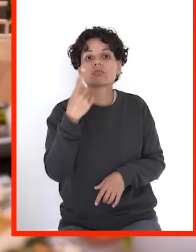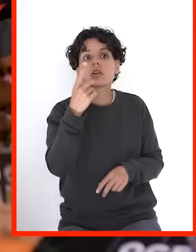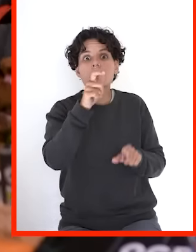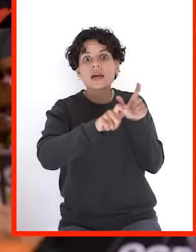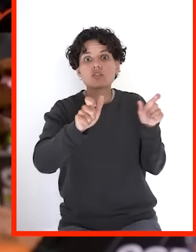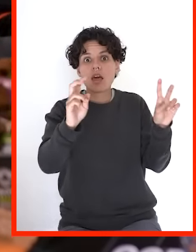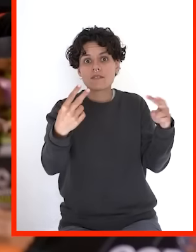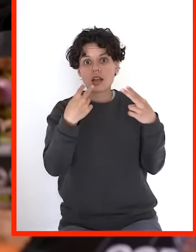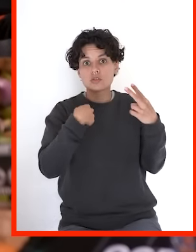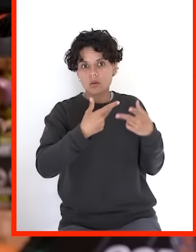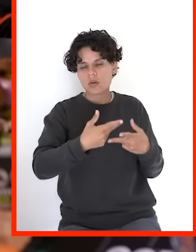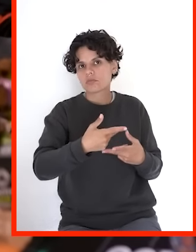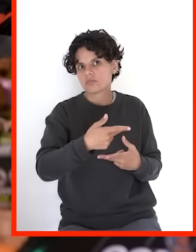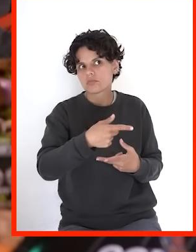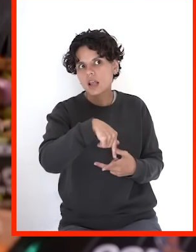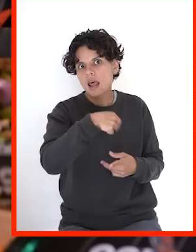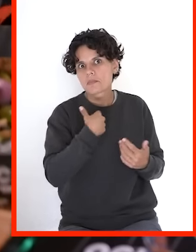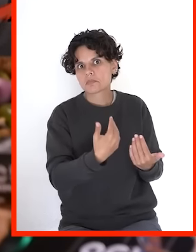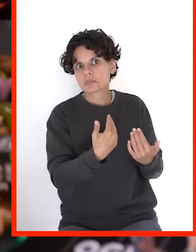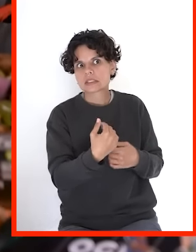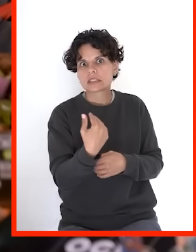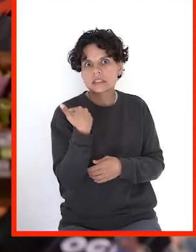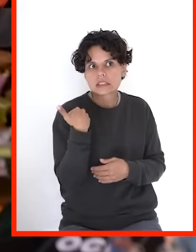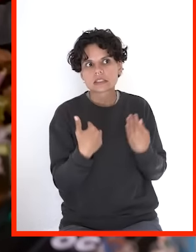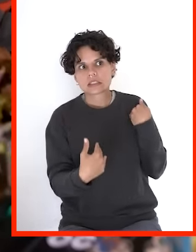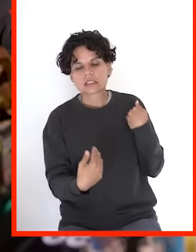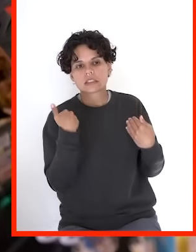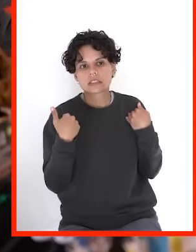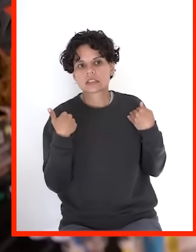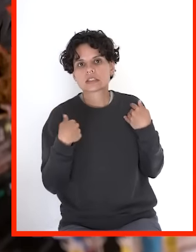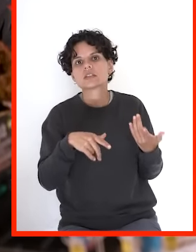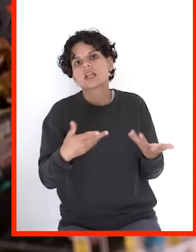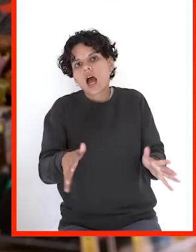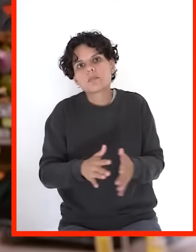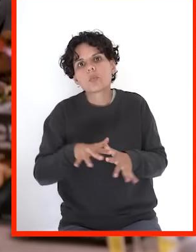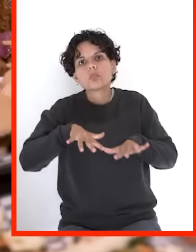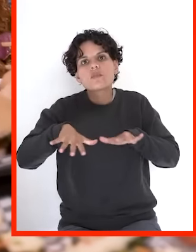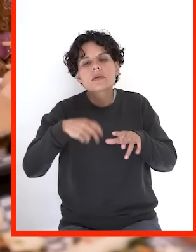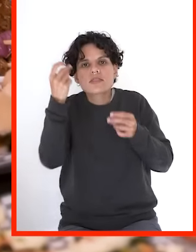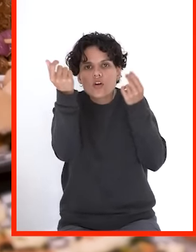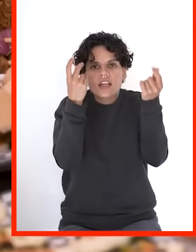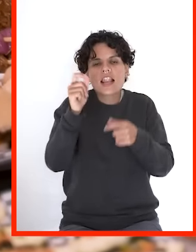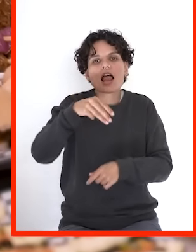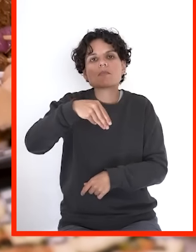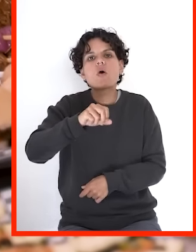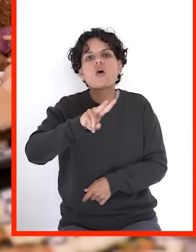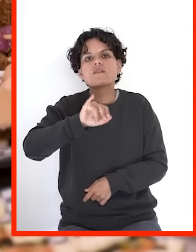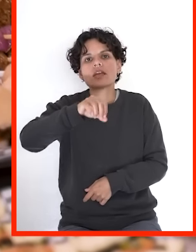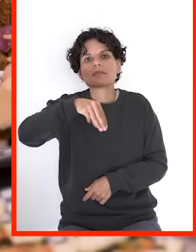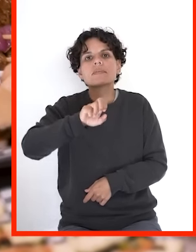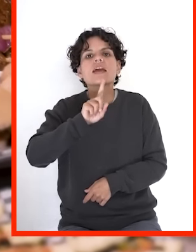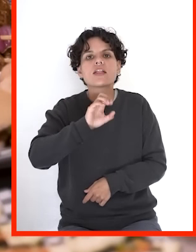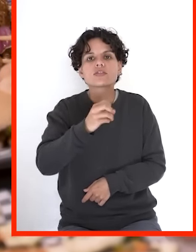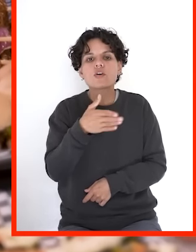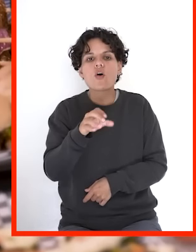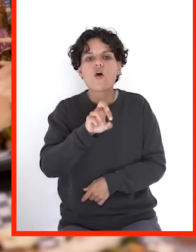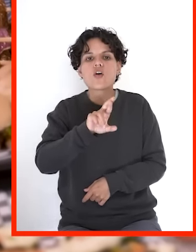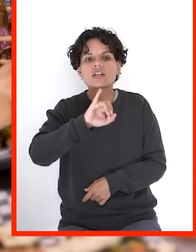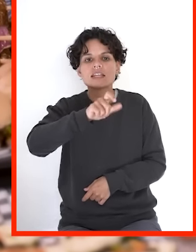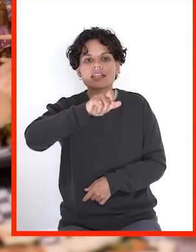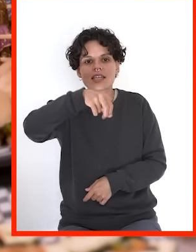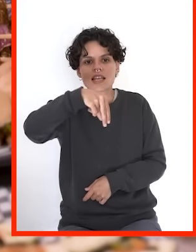público. El número uno, porque nosotros hacemos estadística, lo más pedido, Movimiento Original. Y cuando se abrió un poco para ustedes tenían